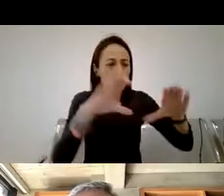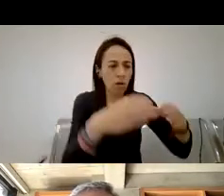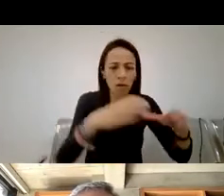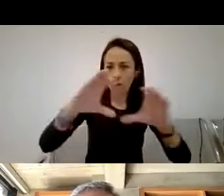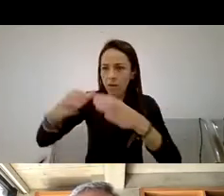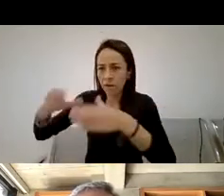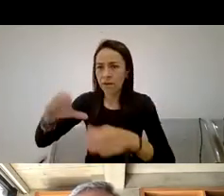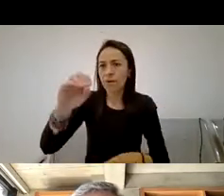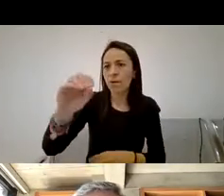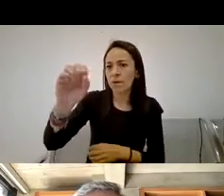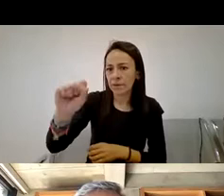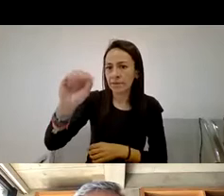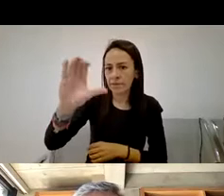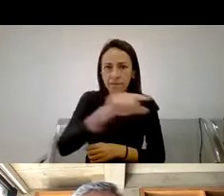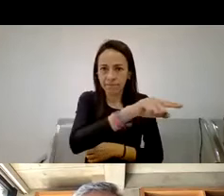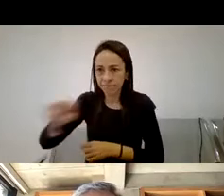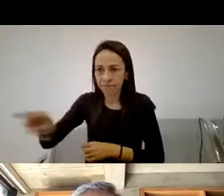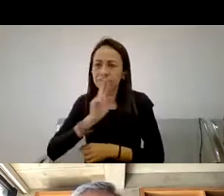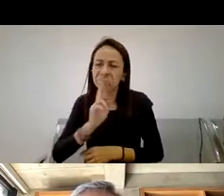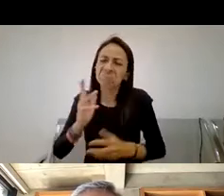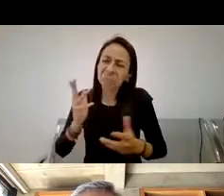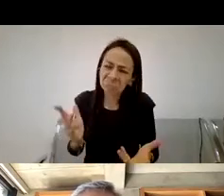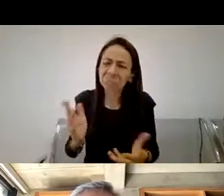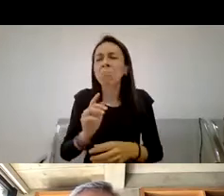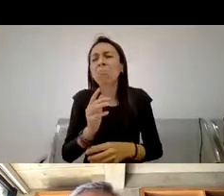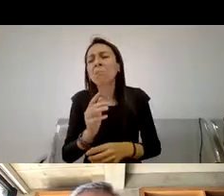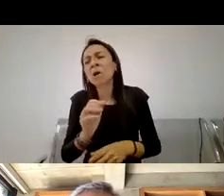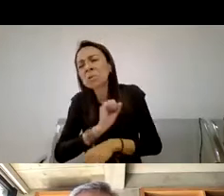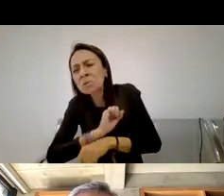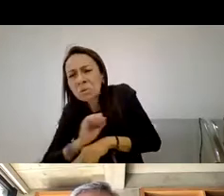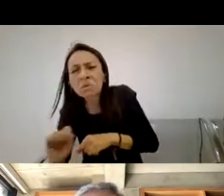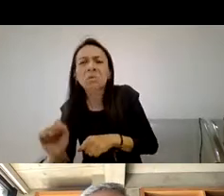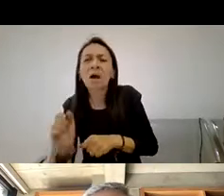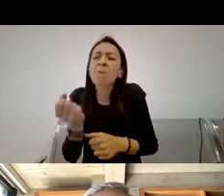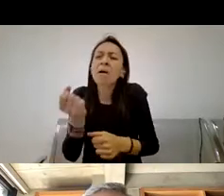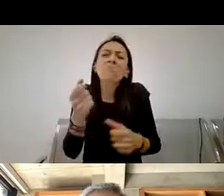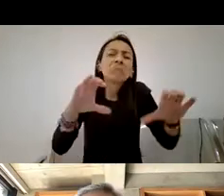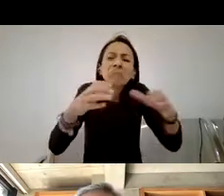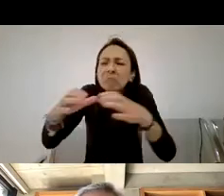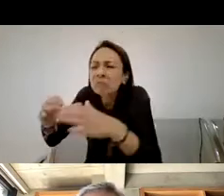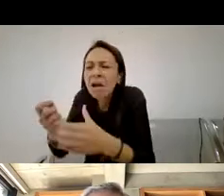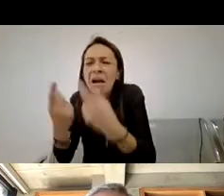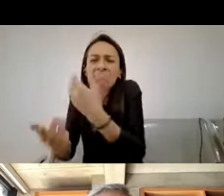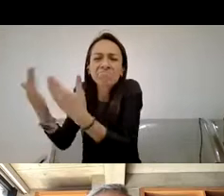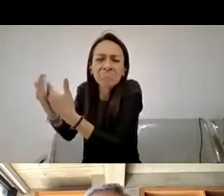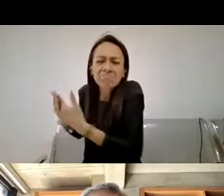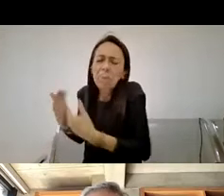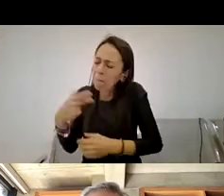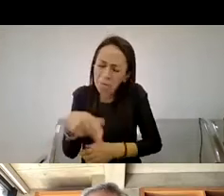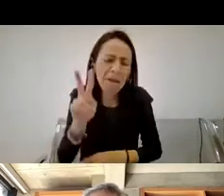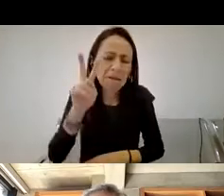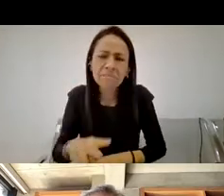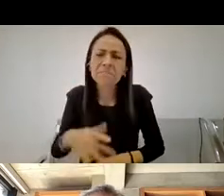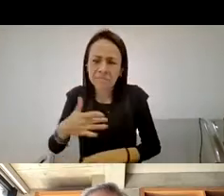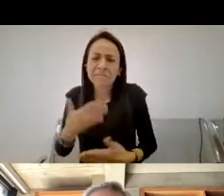una muestra pequeña, pero me parece que es representativa, porque hacen muchísimas cosas distintas y están en muchos